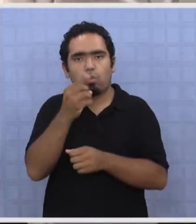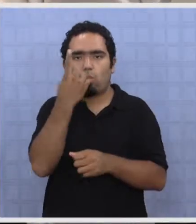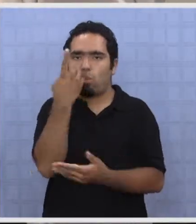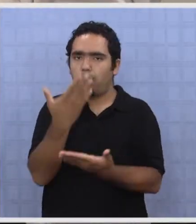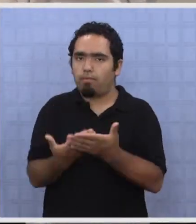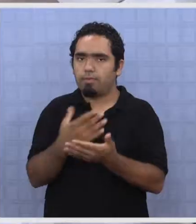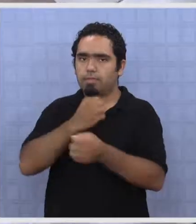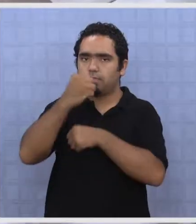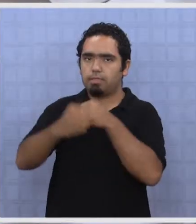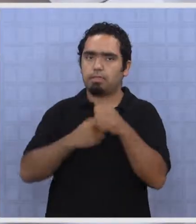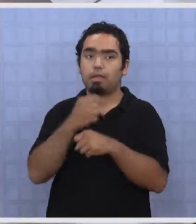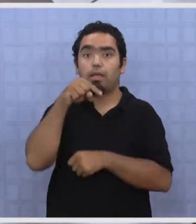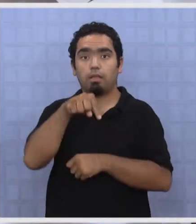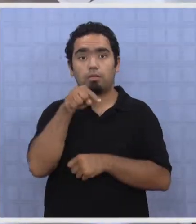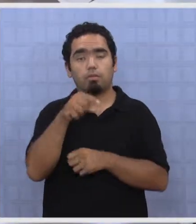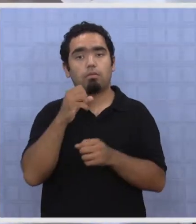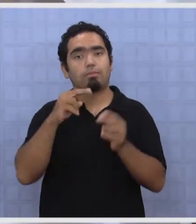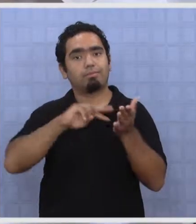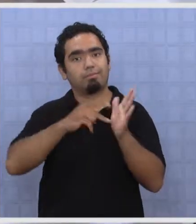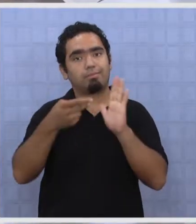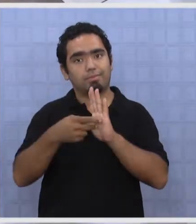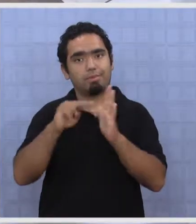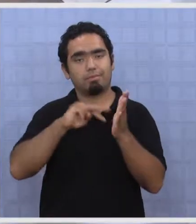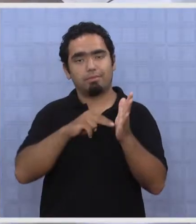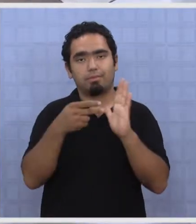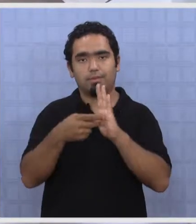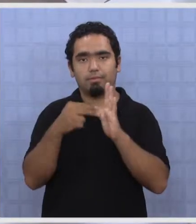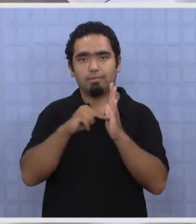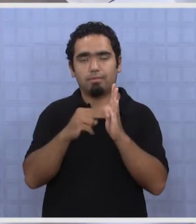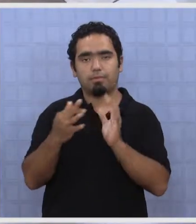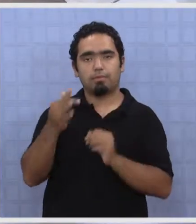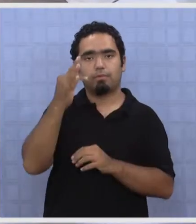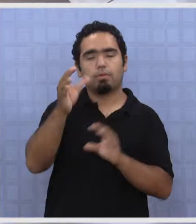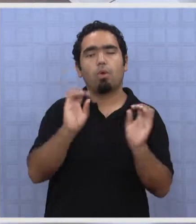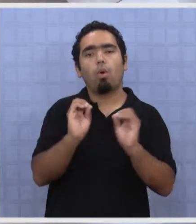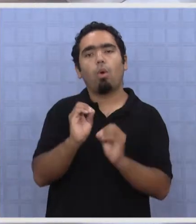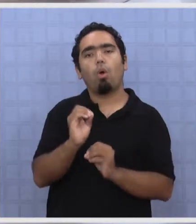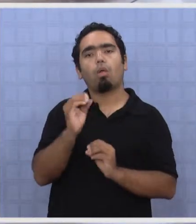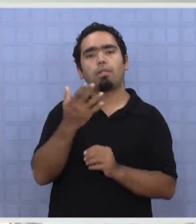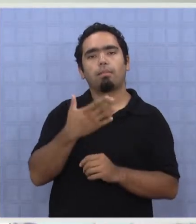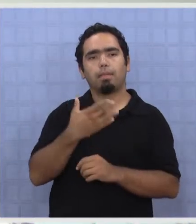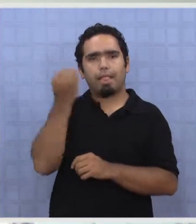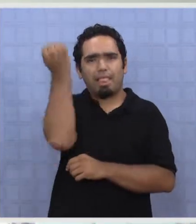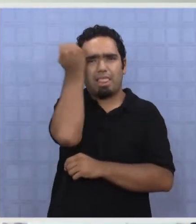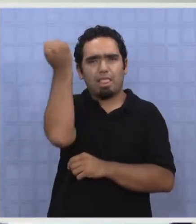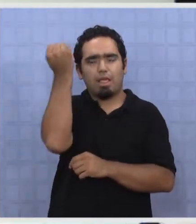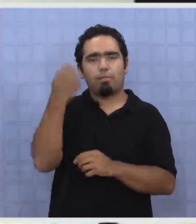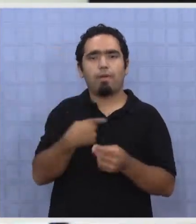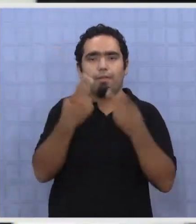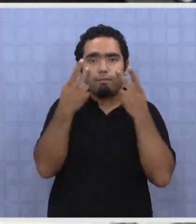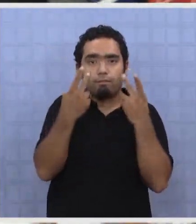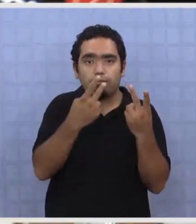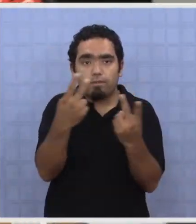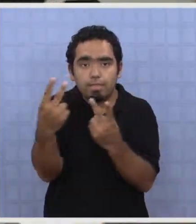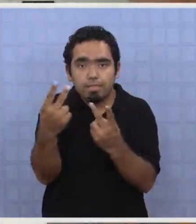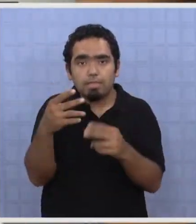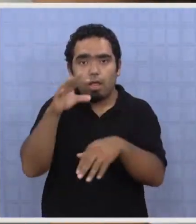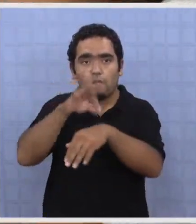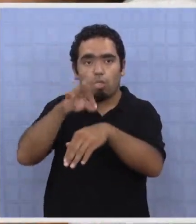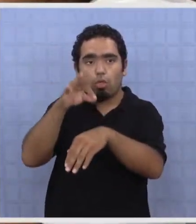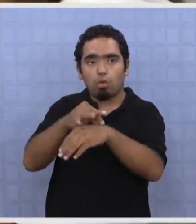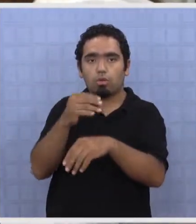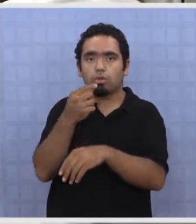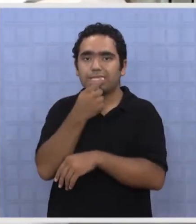año. Esto puede traer problemas bastante complejos e incluso fobias si no hacemos que nuestra visita al odontólogo sea